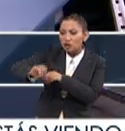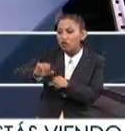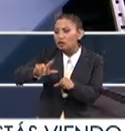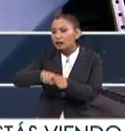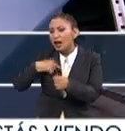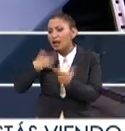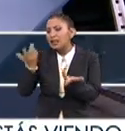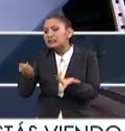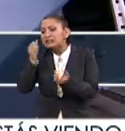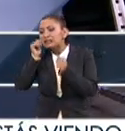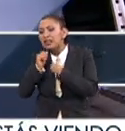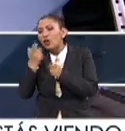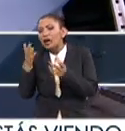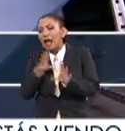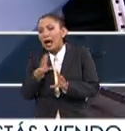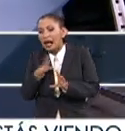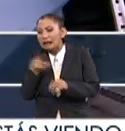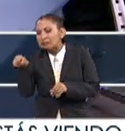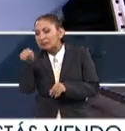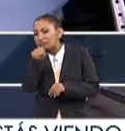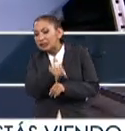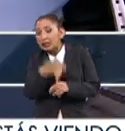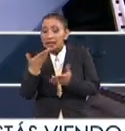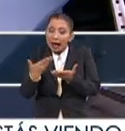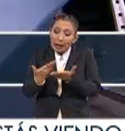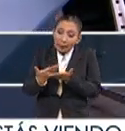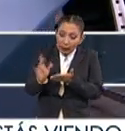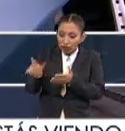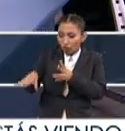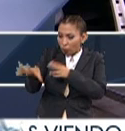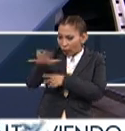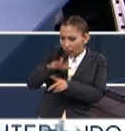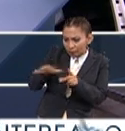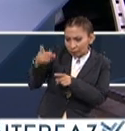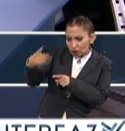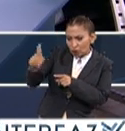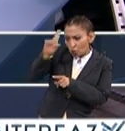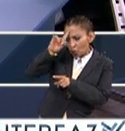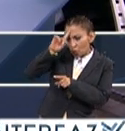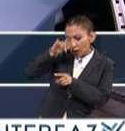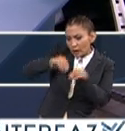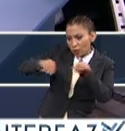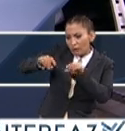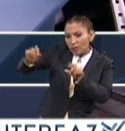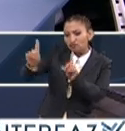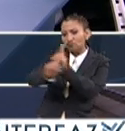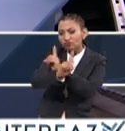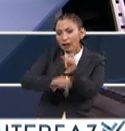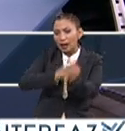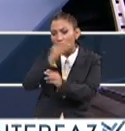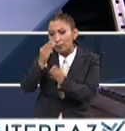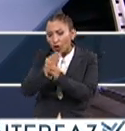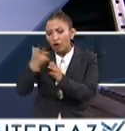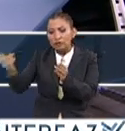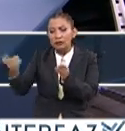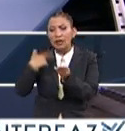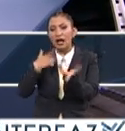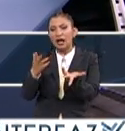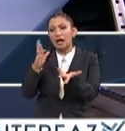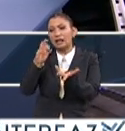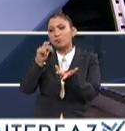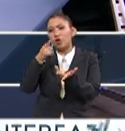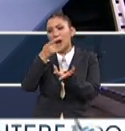social que vive el ciego, más aparte la condición de la orientación y movilidad en el mundo, la